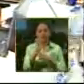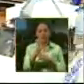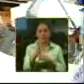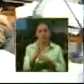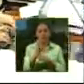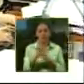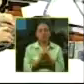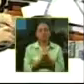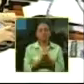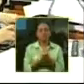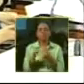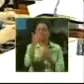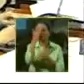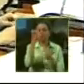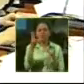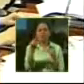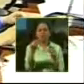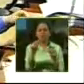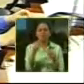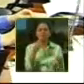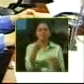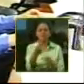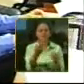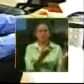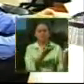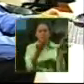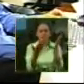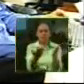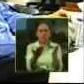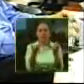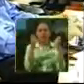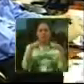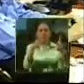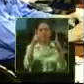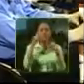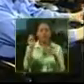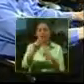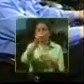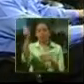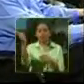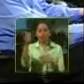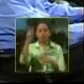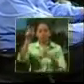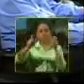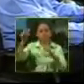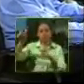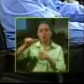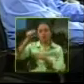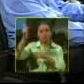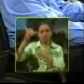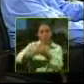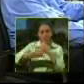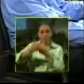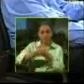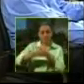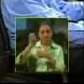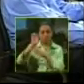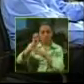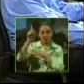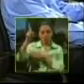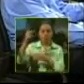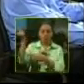país. ¿Y por qué no entonces presentar esta oportunidad para que nuestros compatriotas se pronuncien respecto a esta nueva